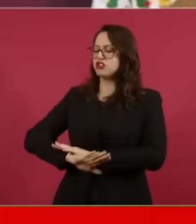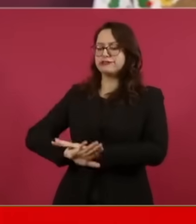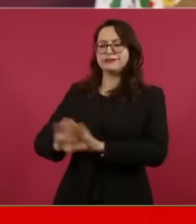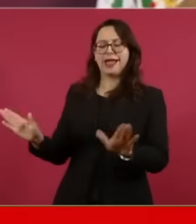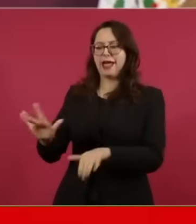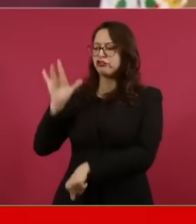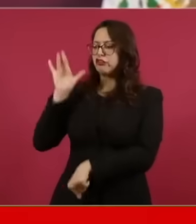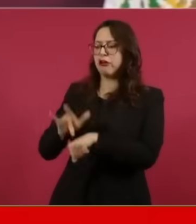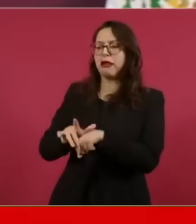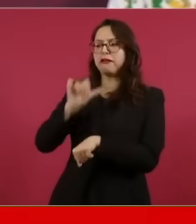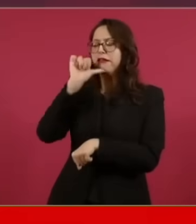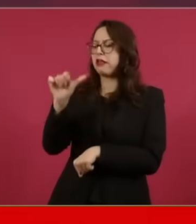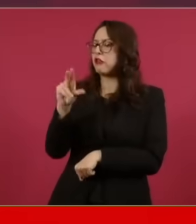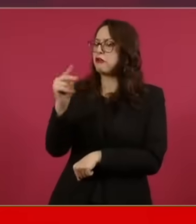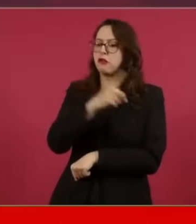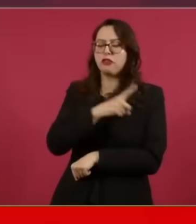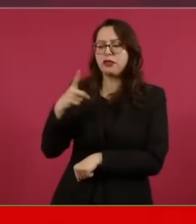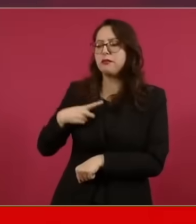que no se usaran